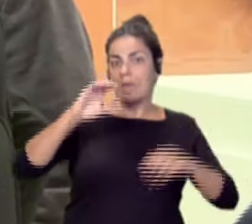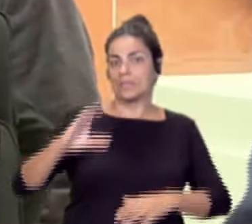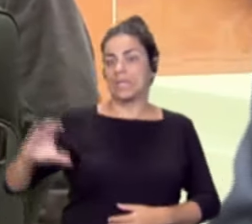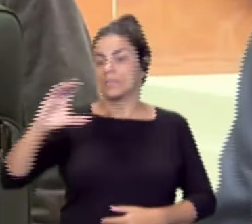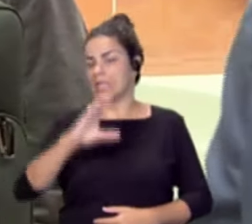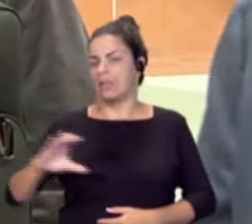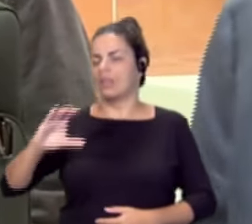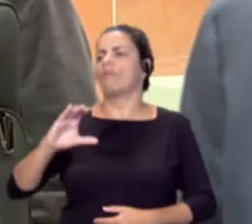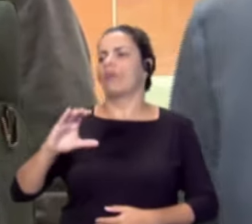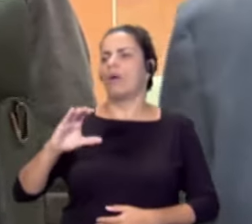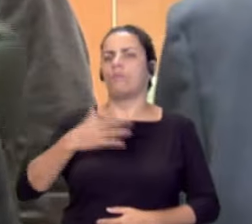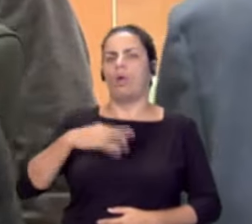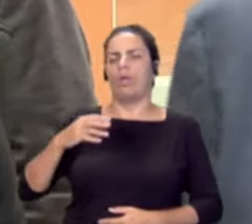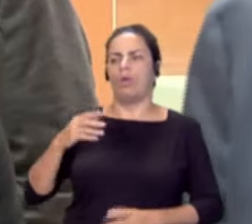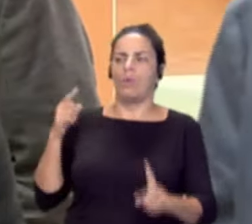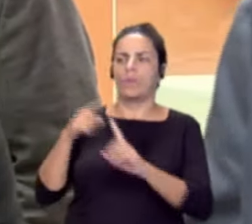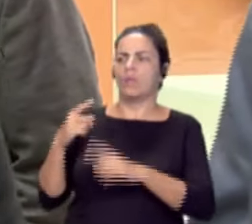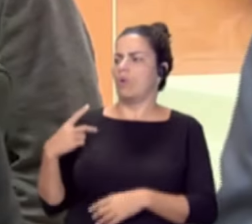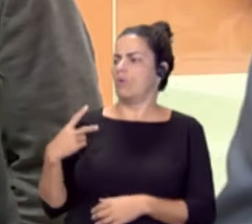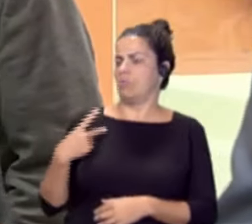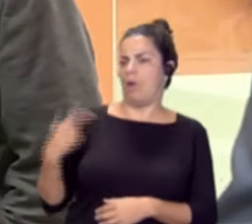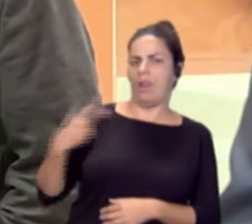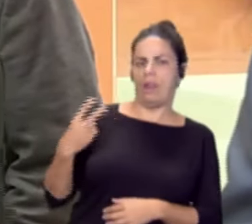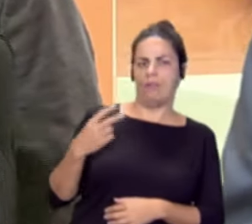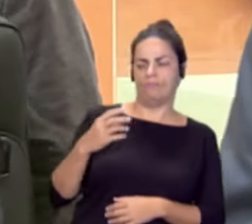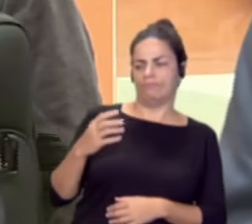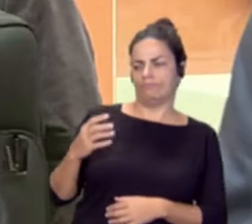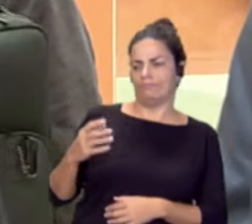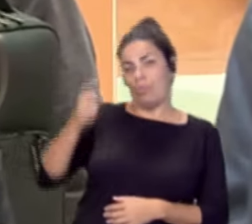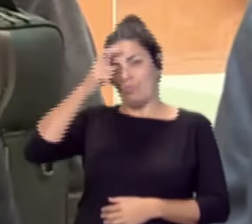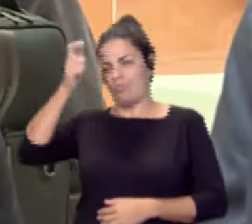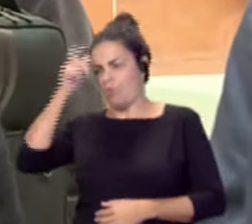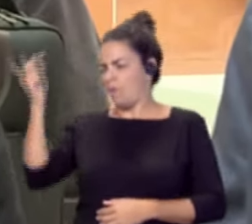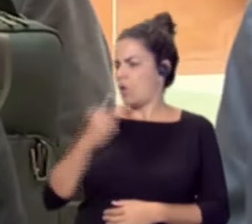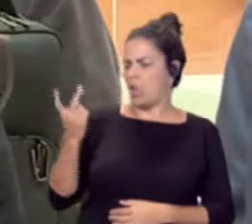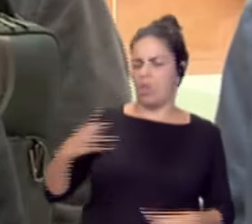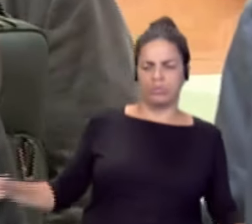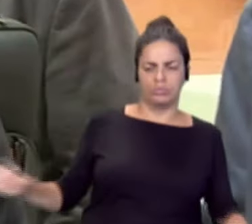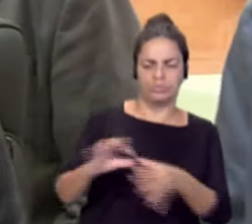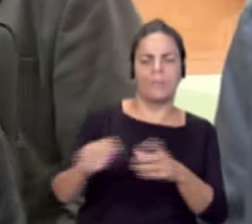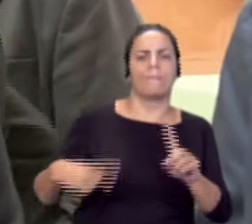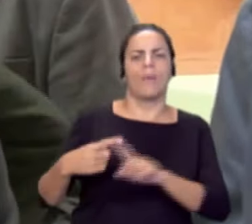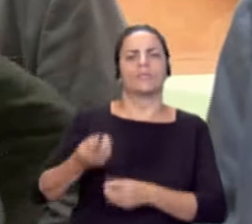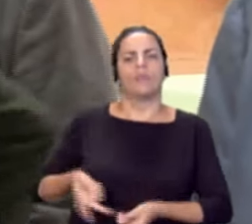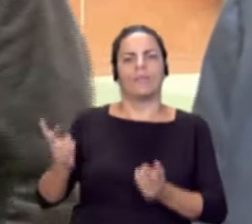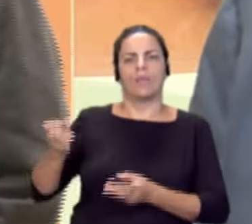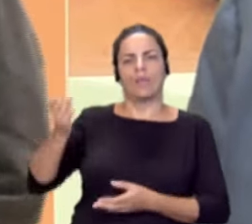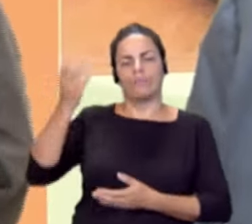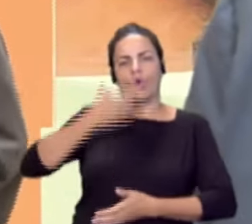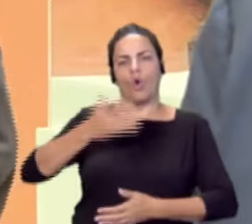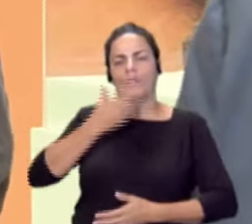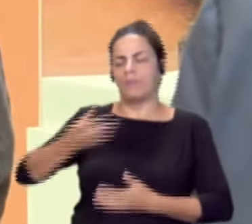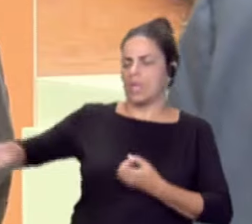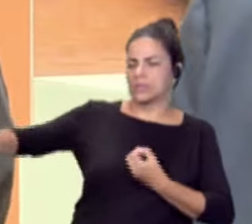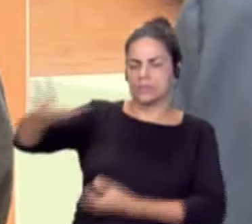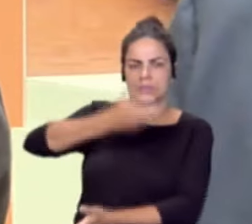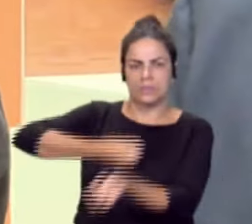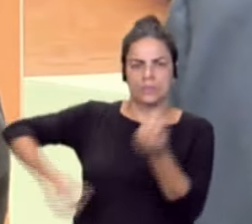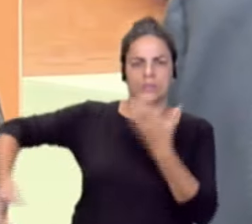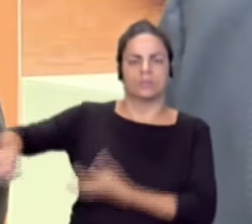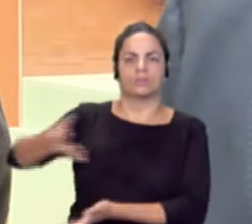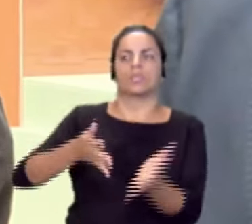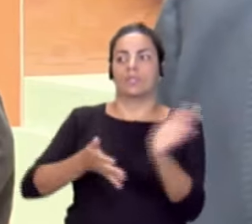a nuestros dos pueblos y que permita ese intercambio de conocimiento, ese aprender de las buenas prácticas que